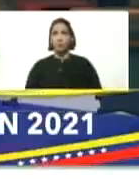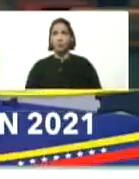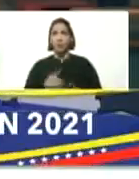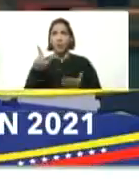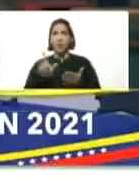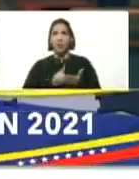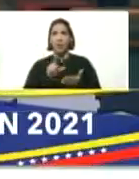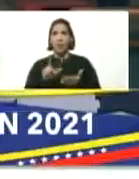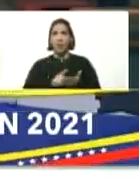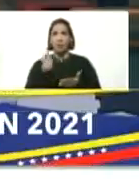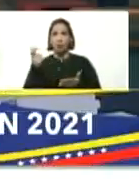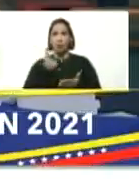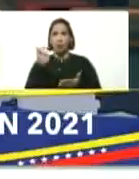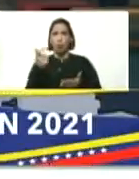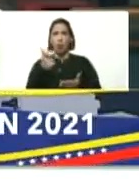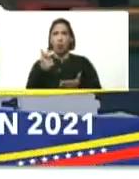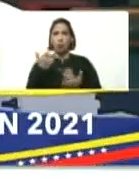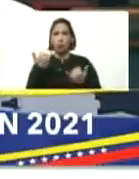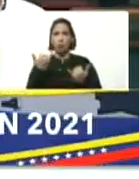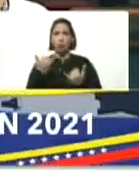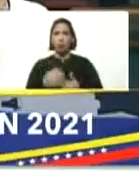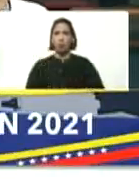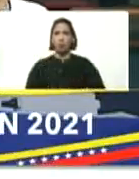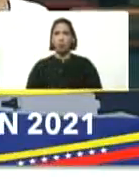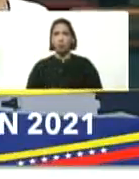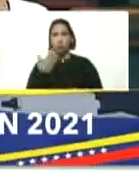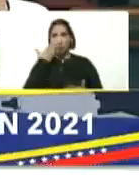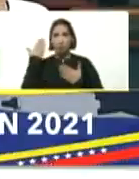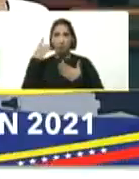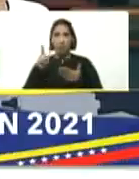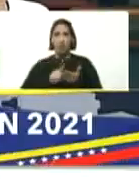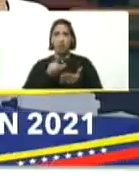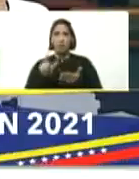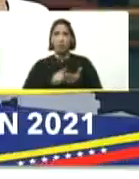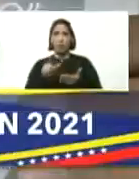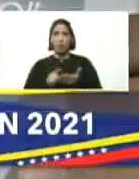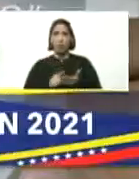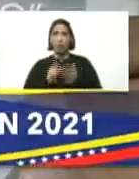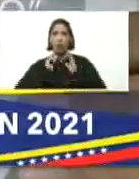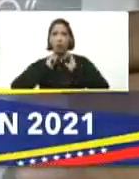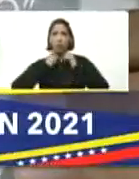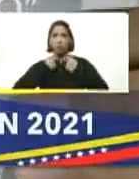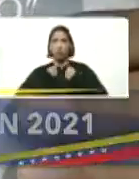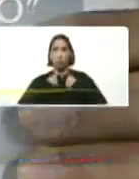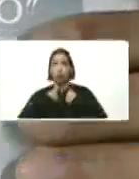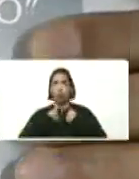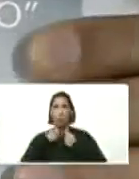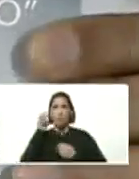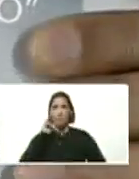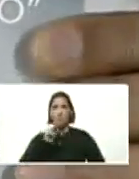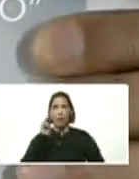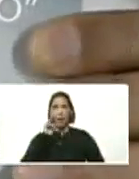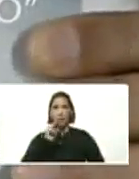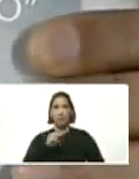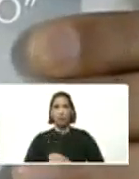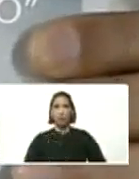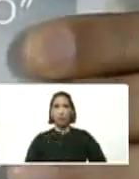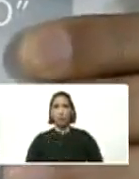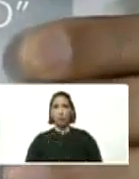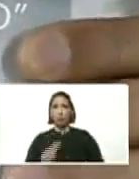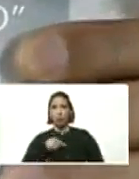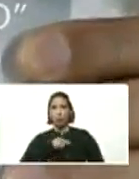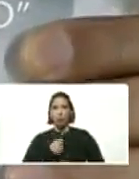lo mandé a buscar, y es este libro, Aristóbulo Isturiz, maestro entrañable, nuestro